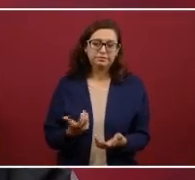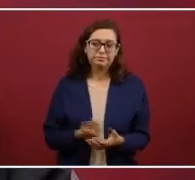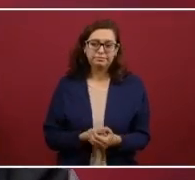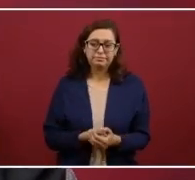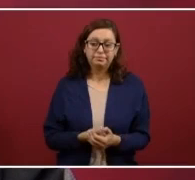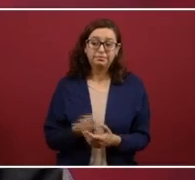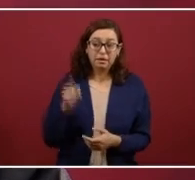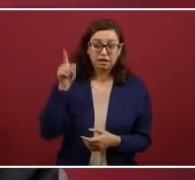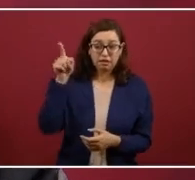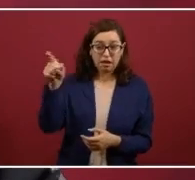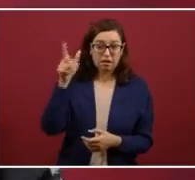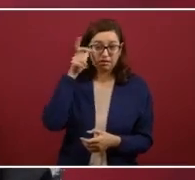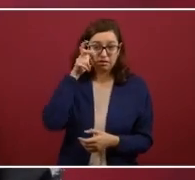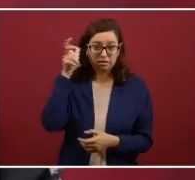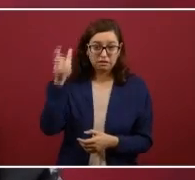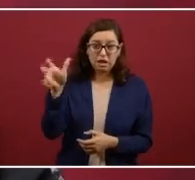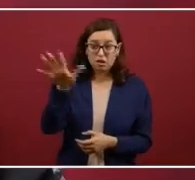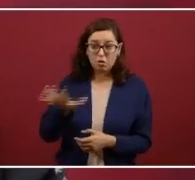de Hidalgo